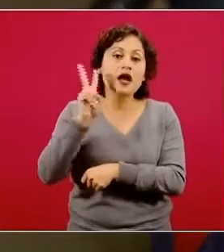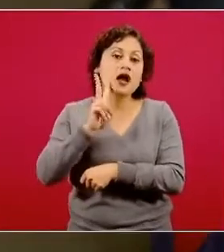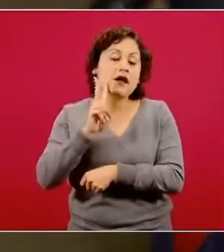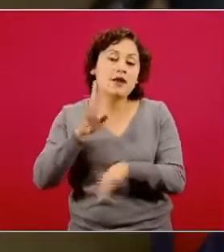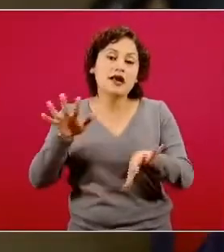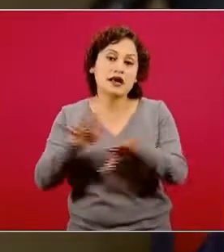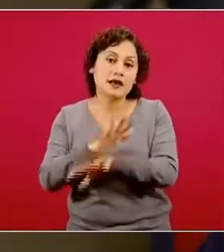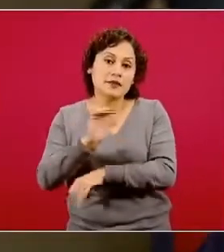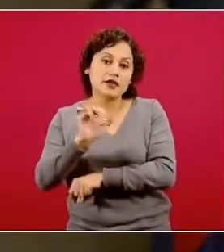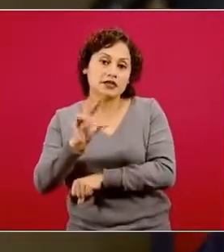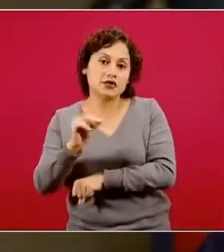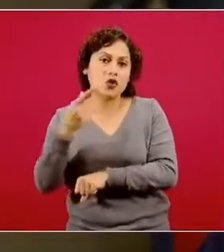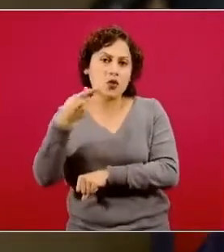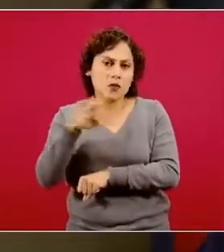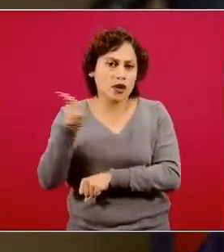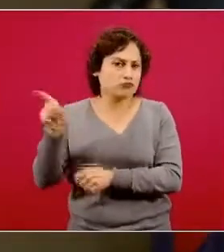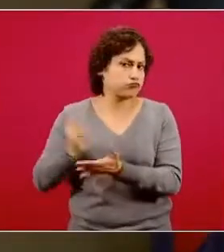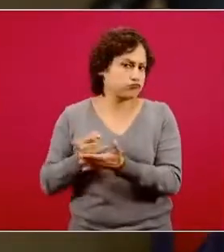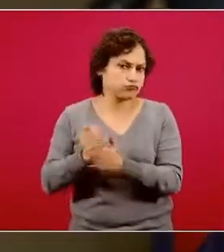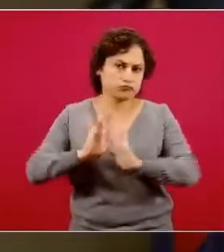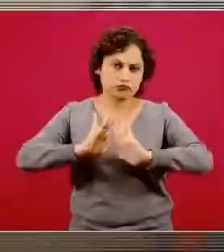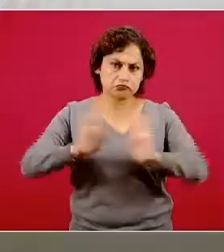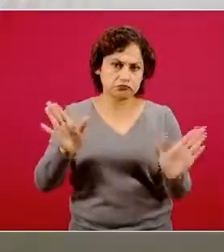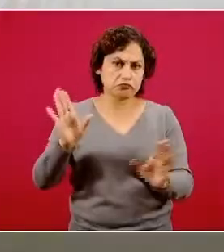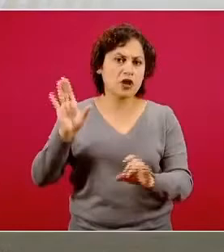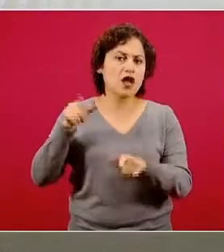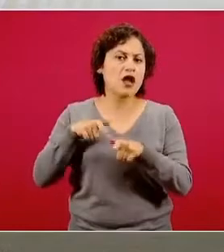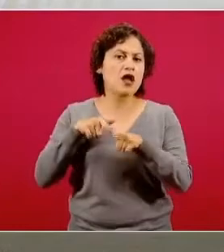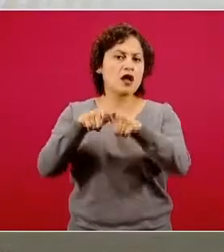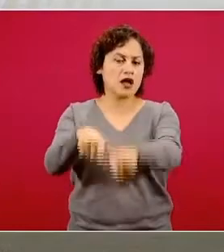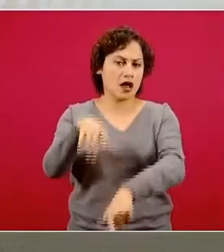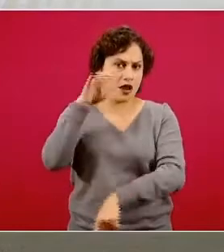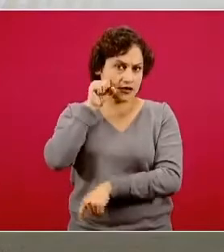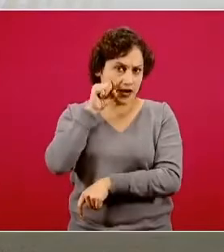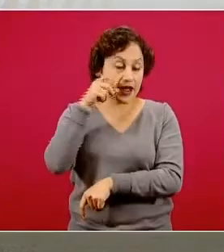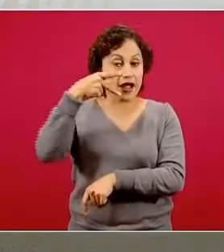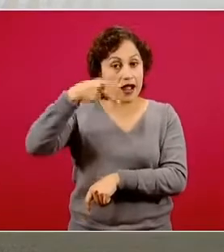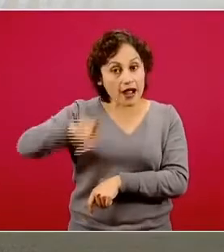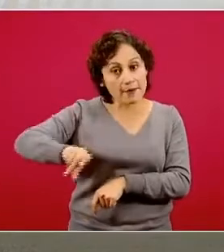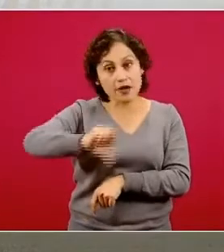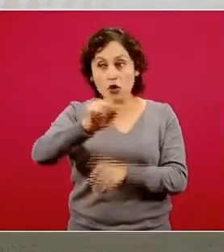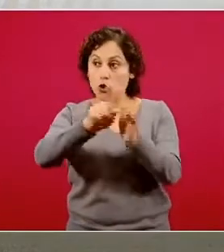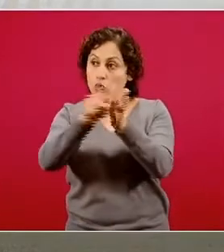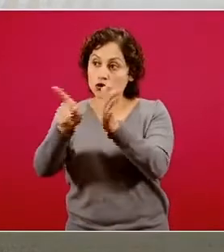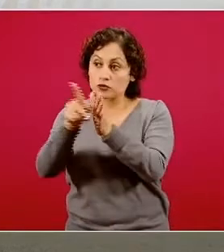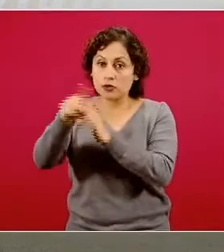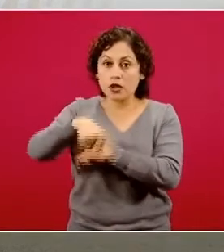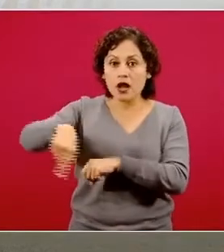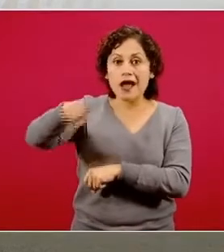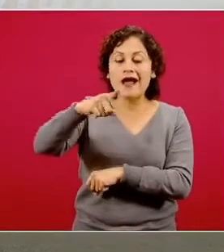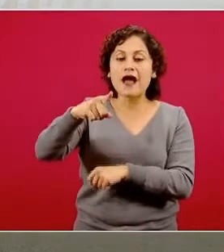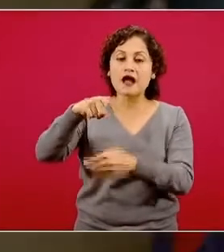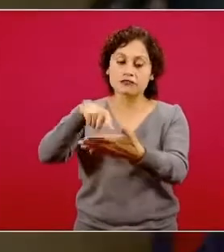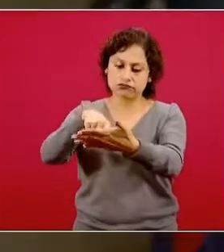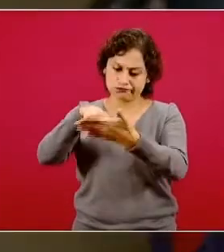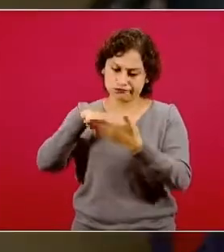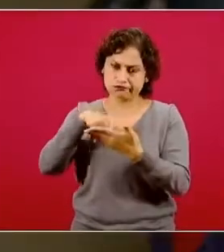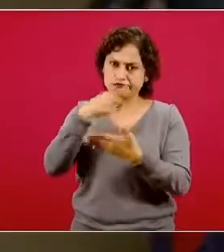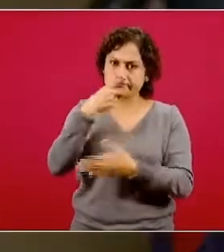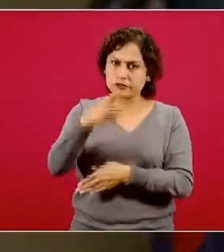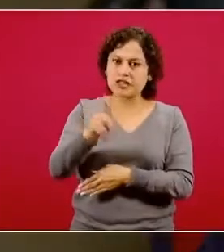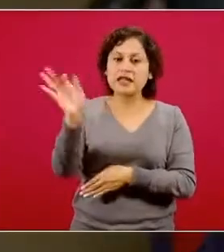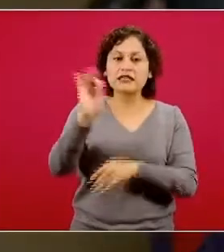ese camino en la Ciudad de México. Sin embargo, ha habido comentarios en diversos medios de que hay posibilidades de que 16